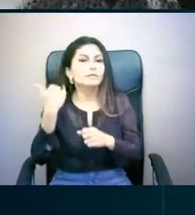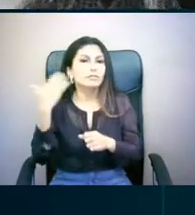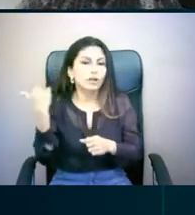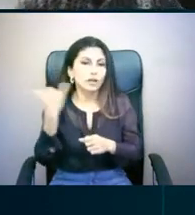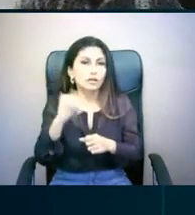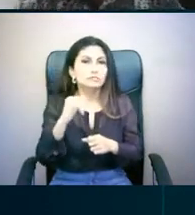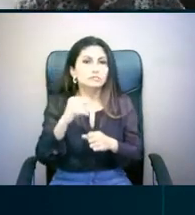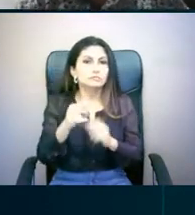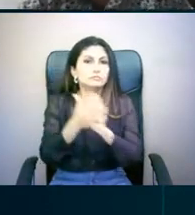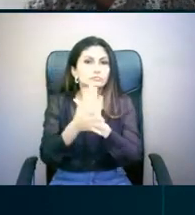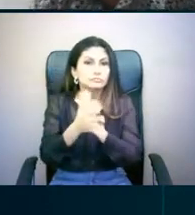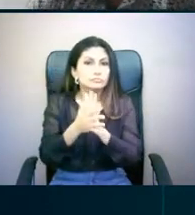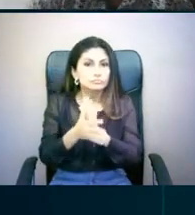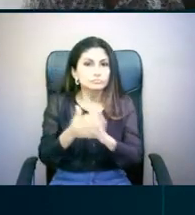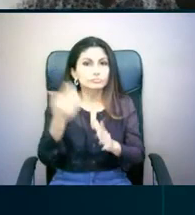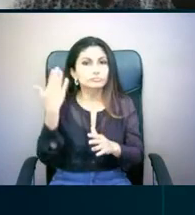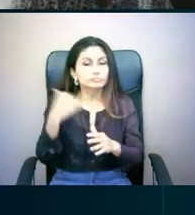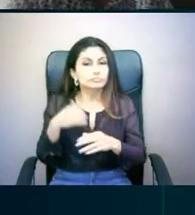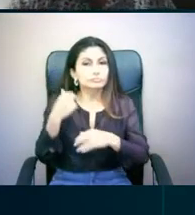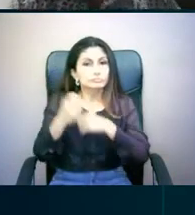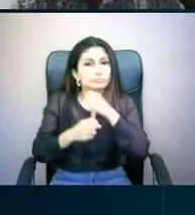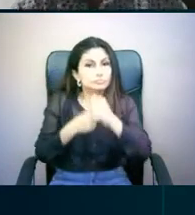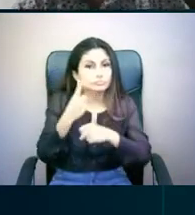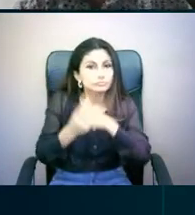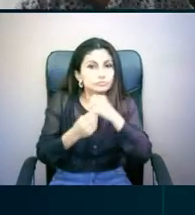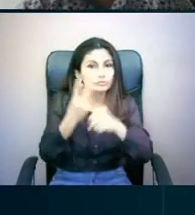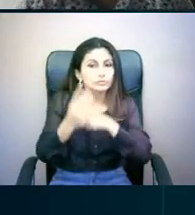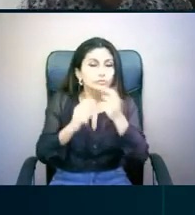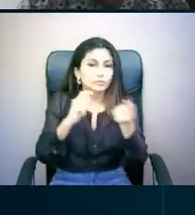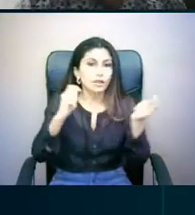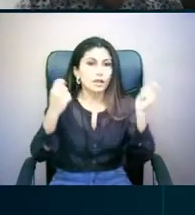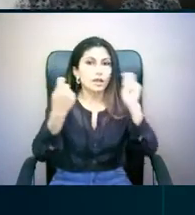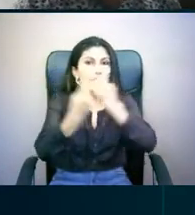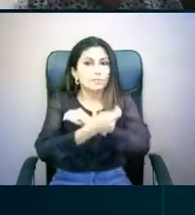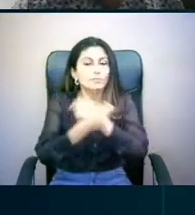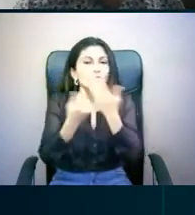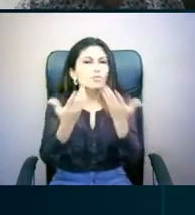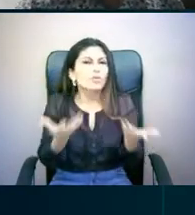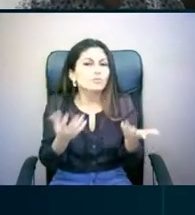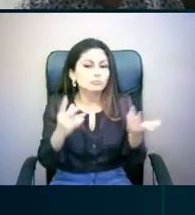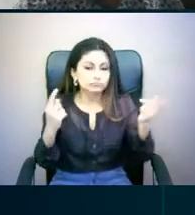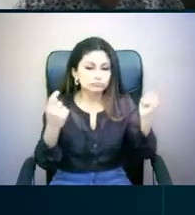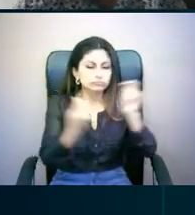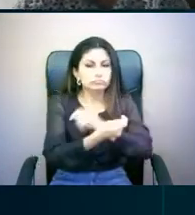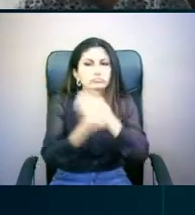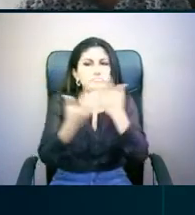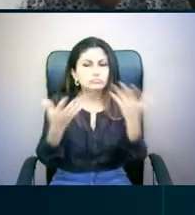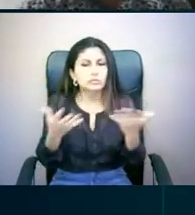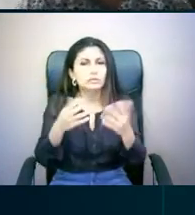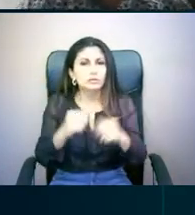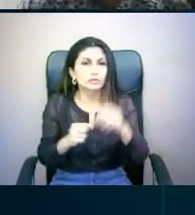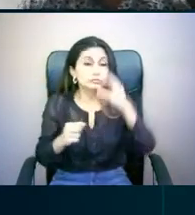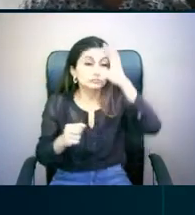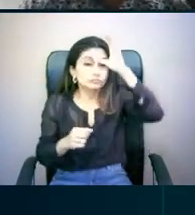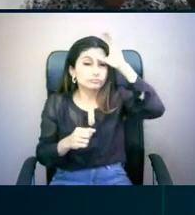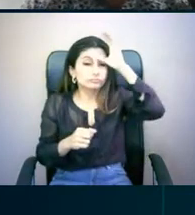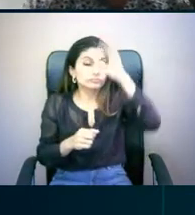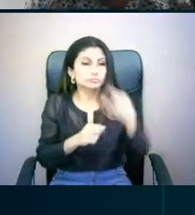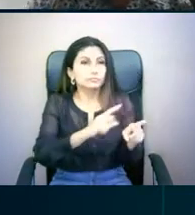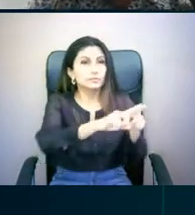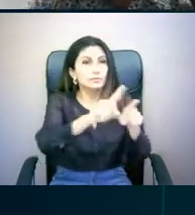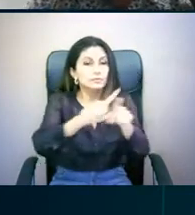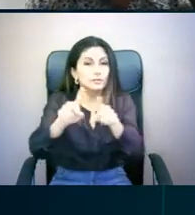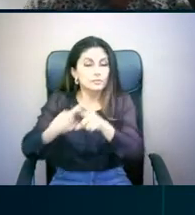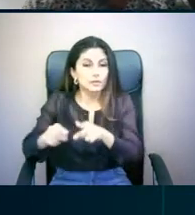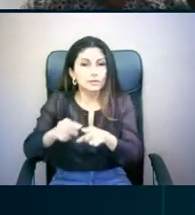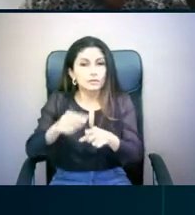digamos, ya hacen una transición importante en todo lo que es el marco de los áreas de conocimiento y se empiezan a establecer una serie